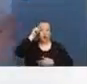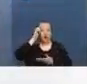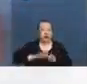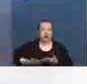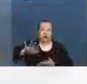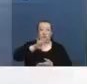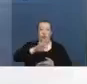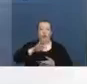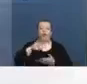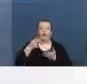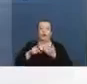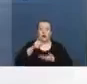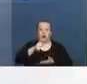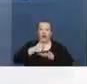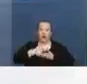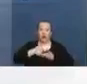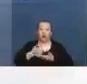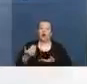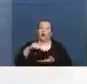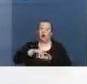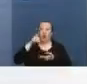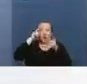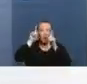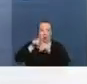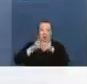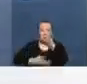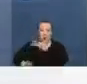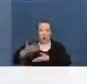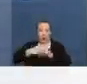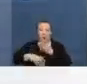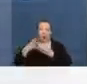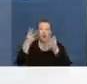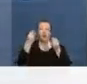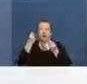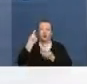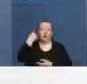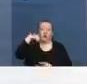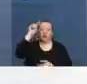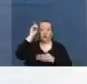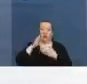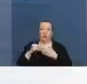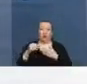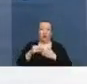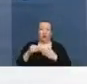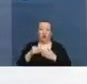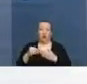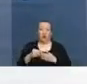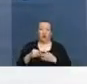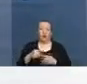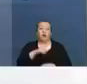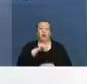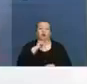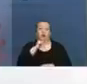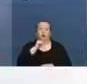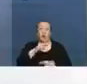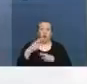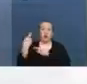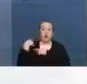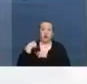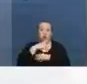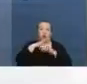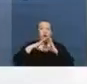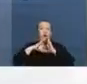de esa renegociación fueron de miles de millones de dólares es que están diciendo esto irresponsable que ya nadie más